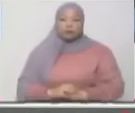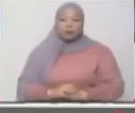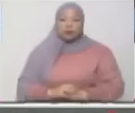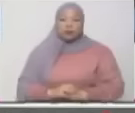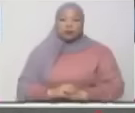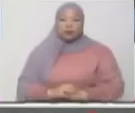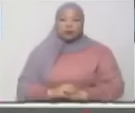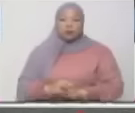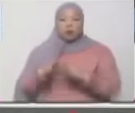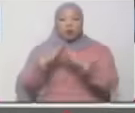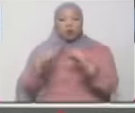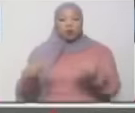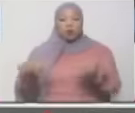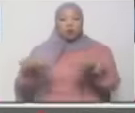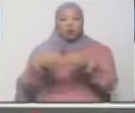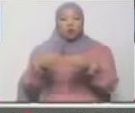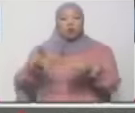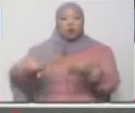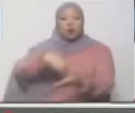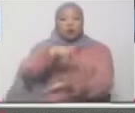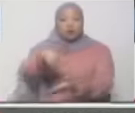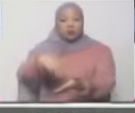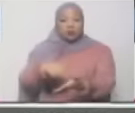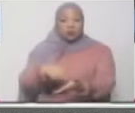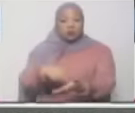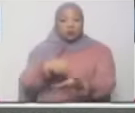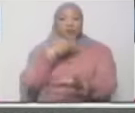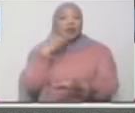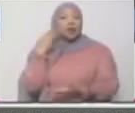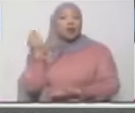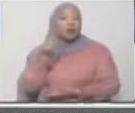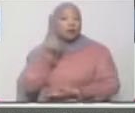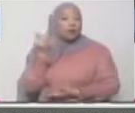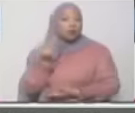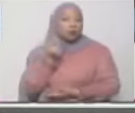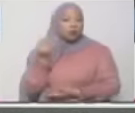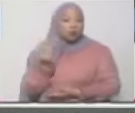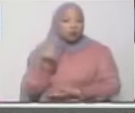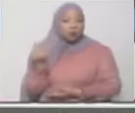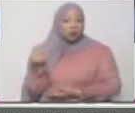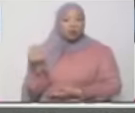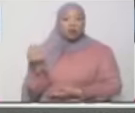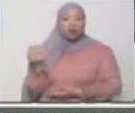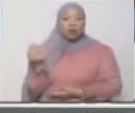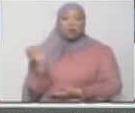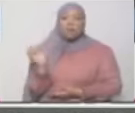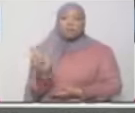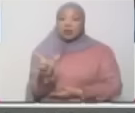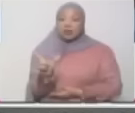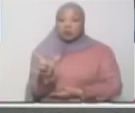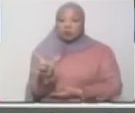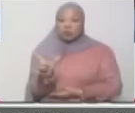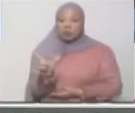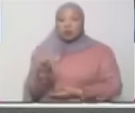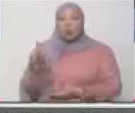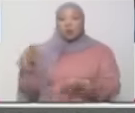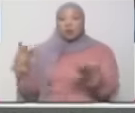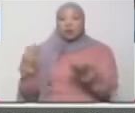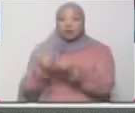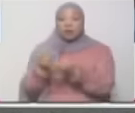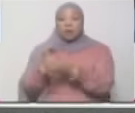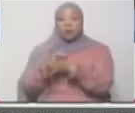toda la Dirección Nacional de la Juventud Socialista de Venezuela y la compañera